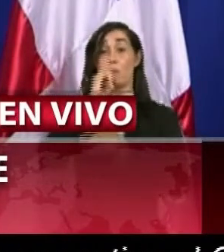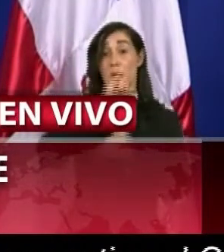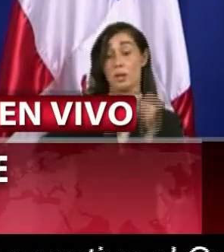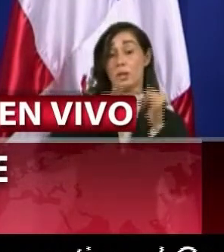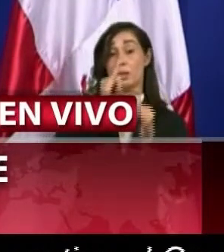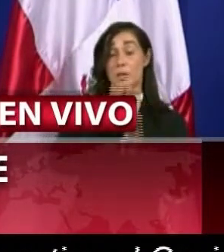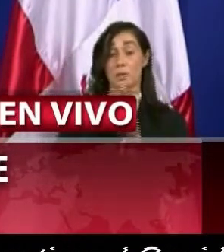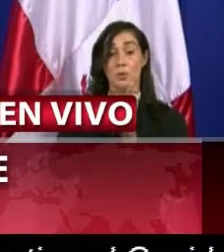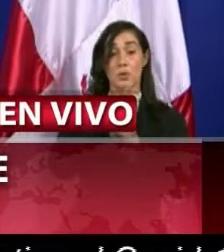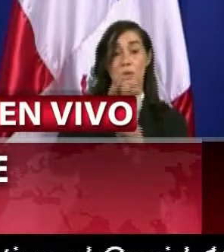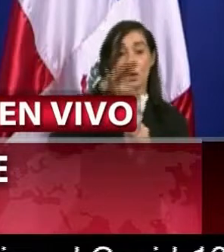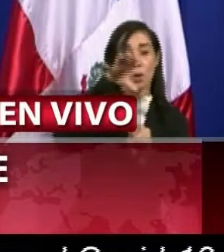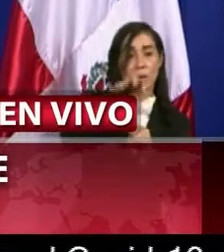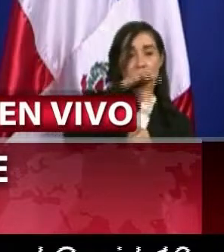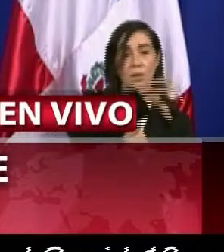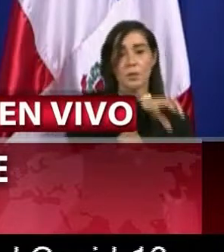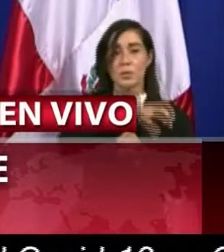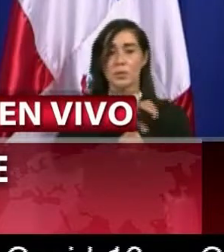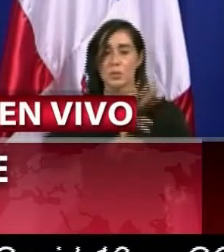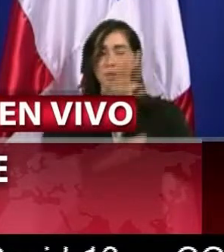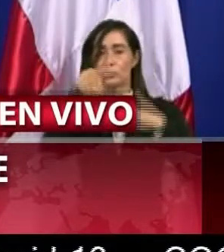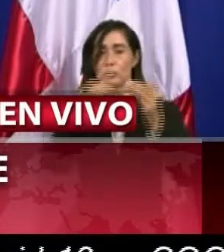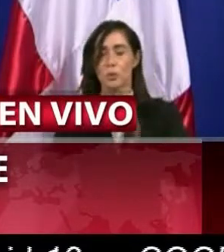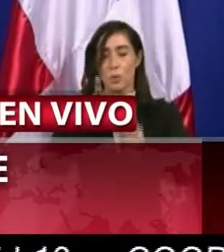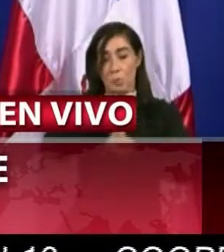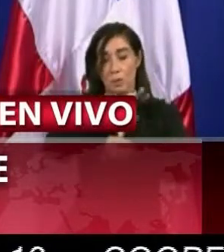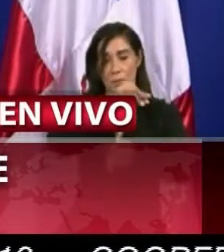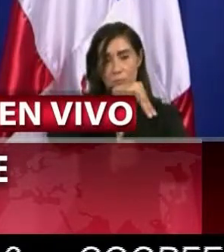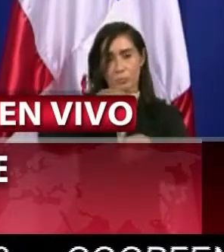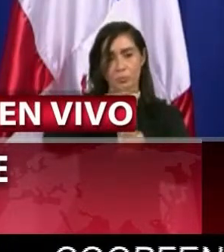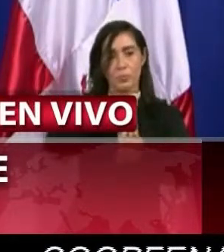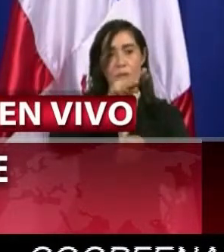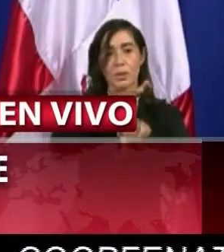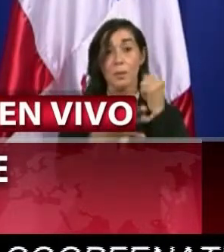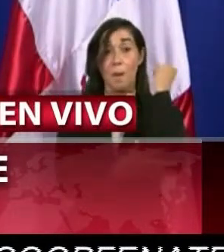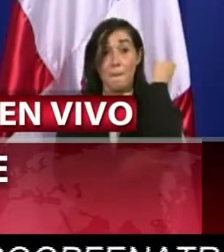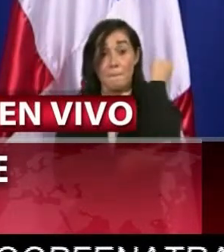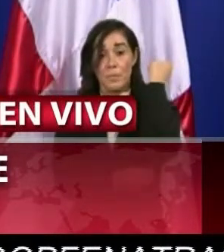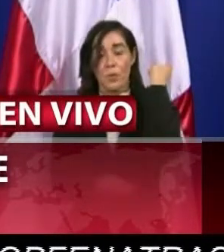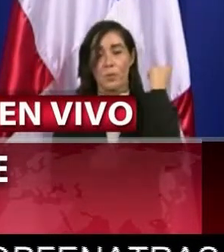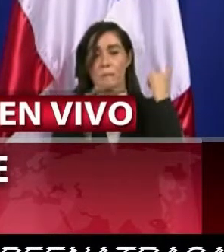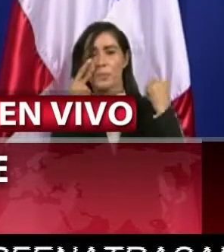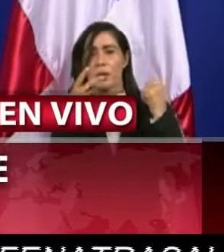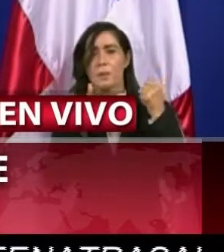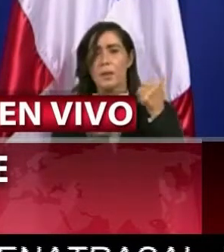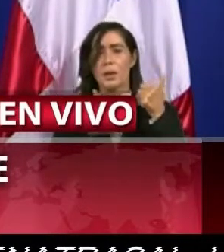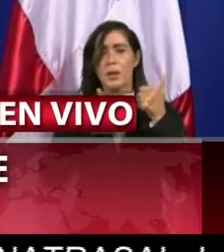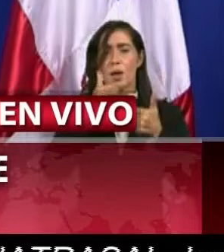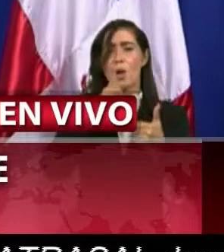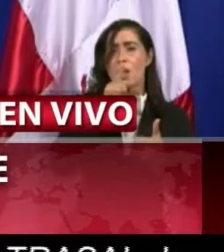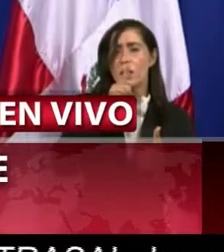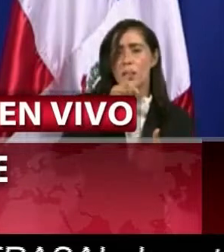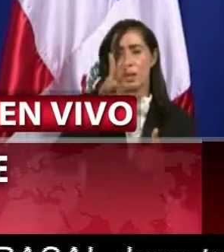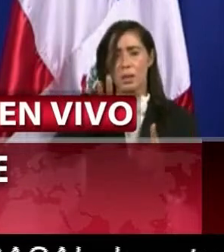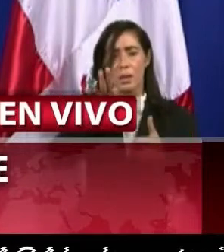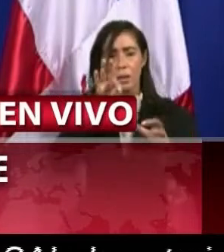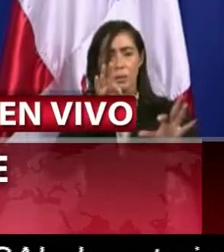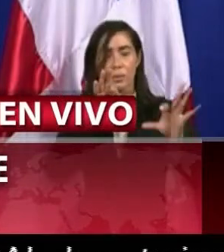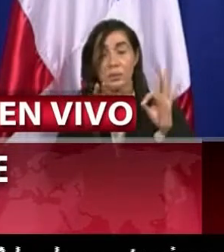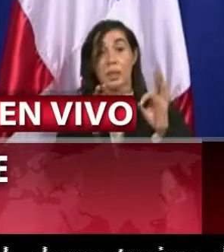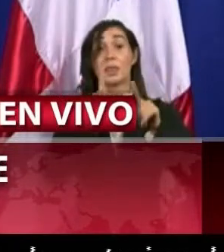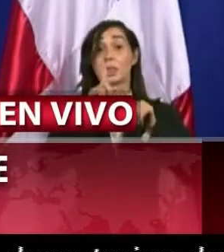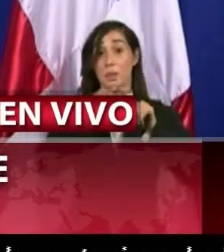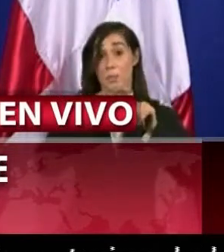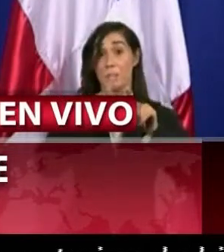que aplica un censo en todas las zonas de pobreza del país para categorizar a los hogares de acuerdo con